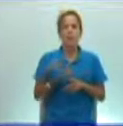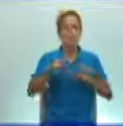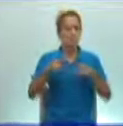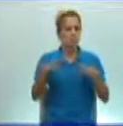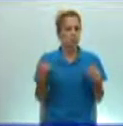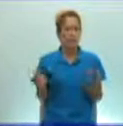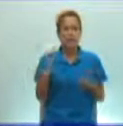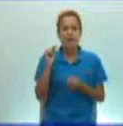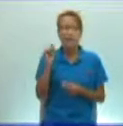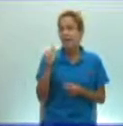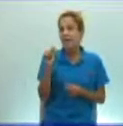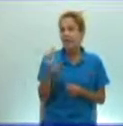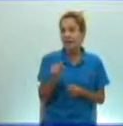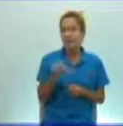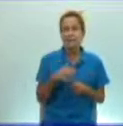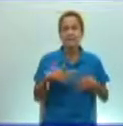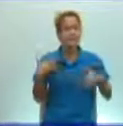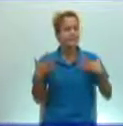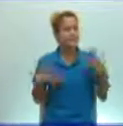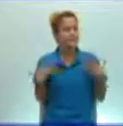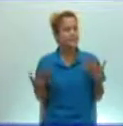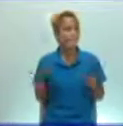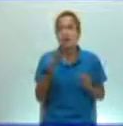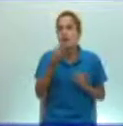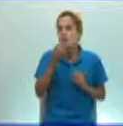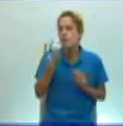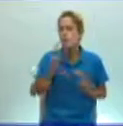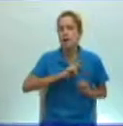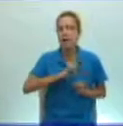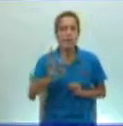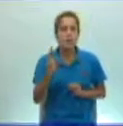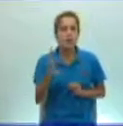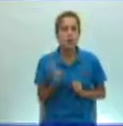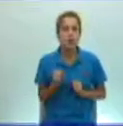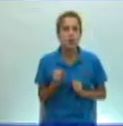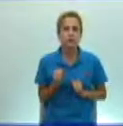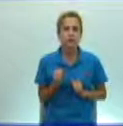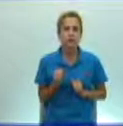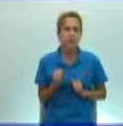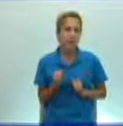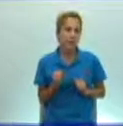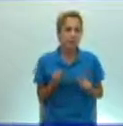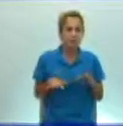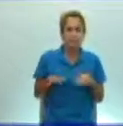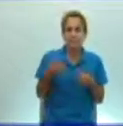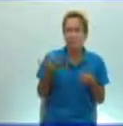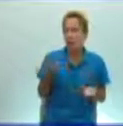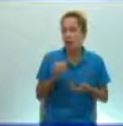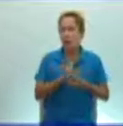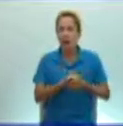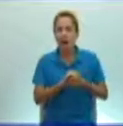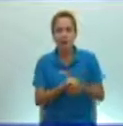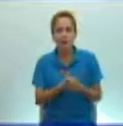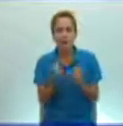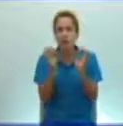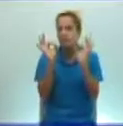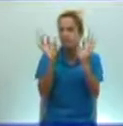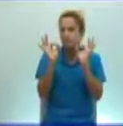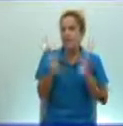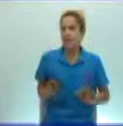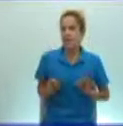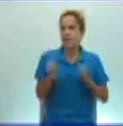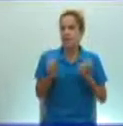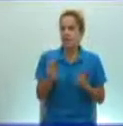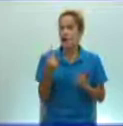esta actividad pudieron haber dado respuestas similares a que los amigos siempre están cuando los